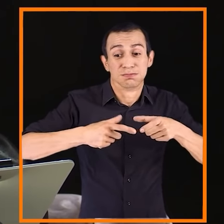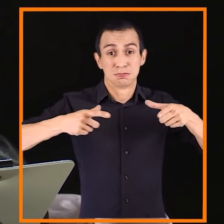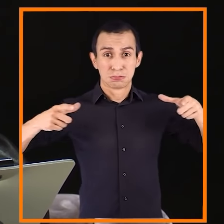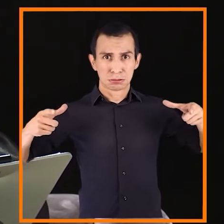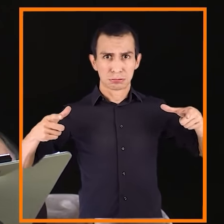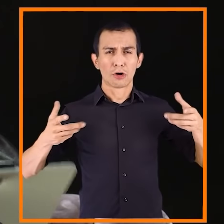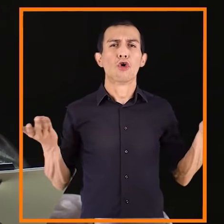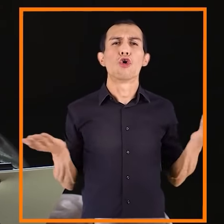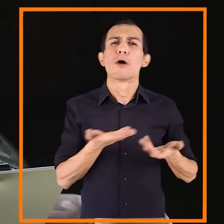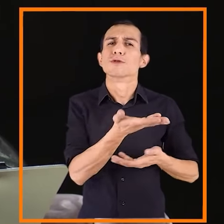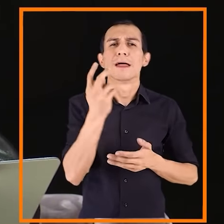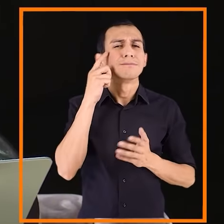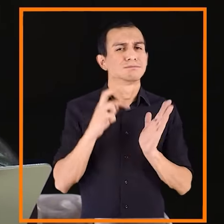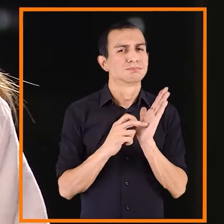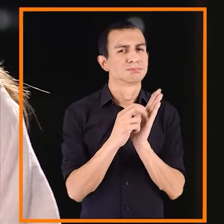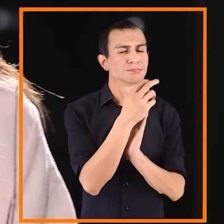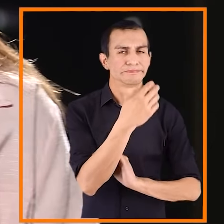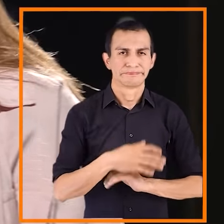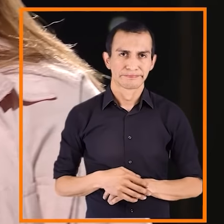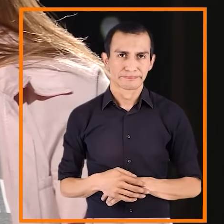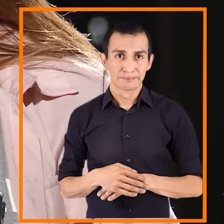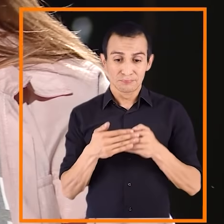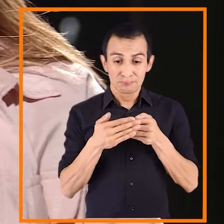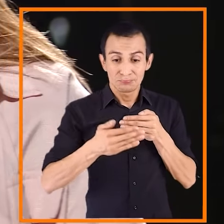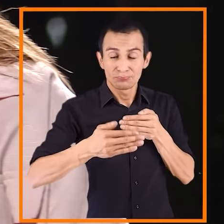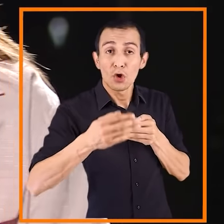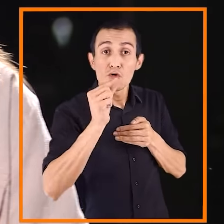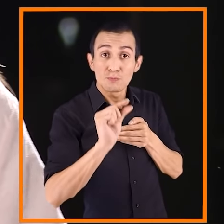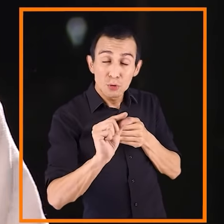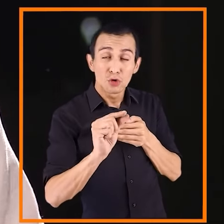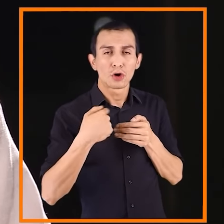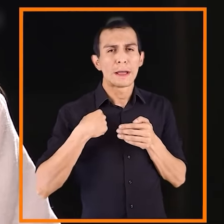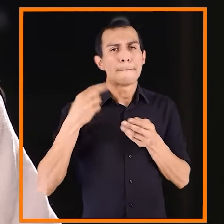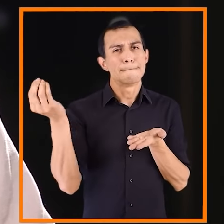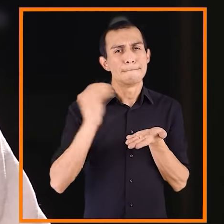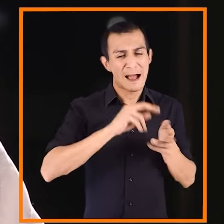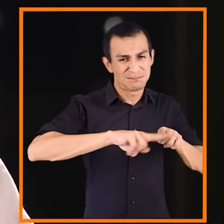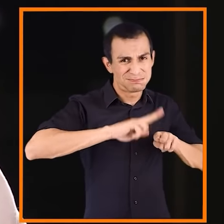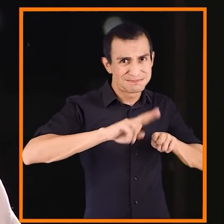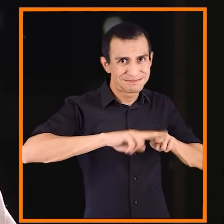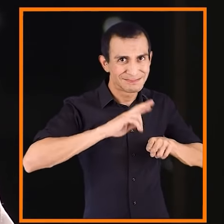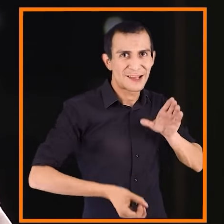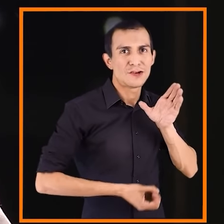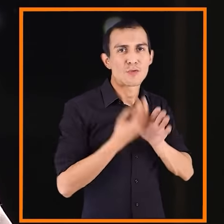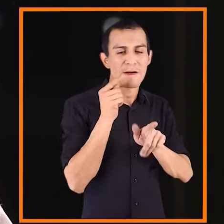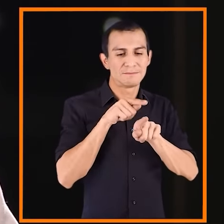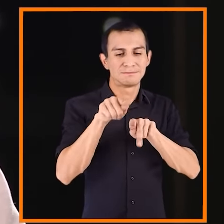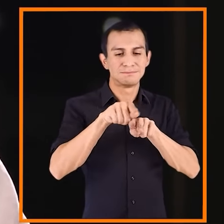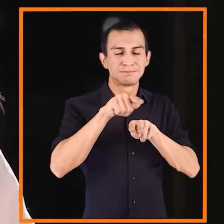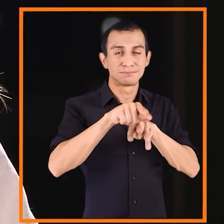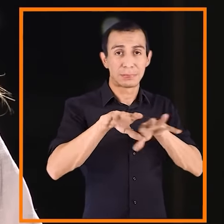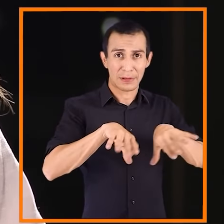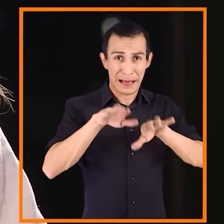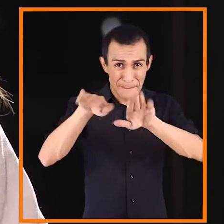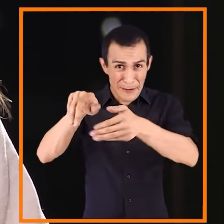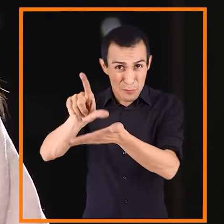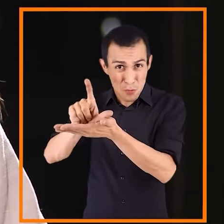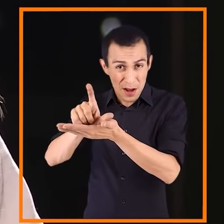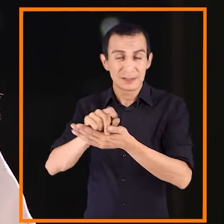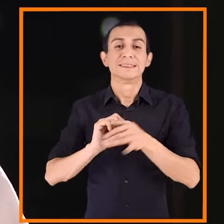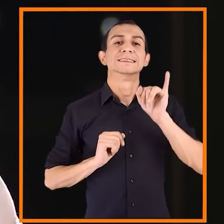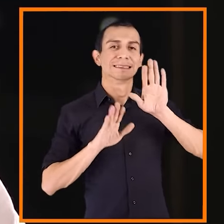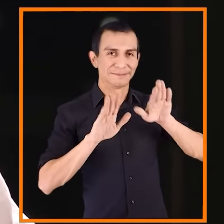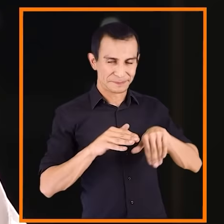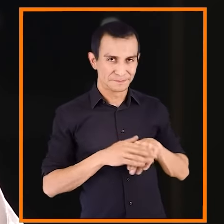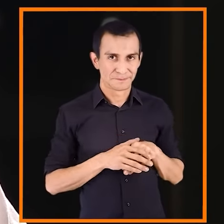ustedes pensarían la escalabilidad? Mira, la escalabilidad en el corto plazo, la idea es poder producir mayor volumen y nuevas líneas de producto. Ahí mismo.